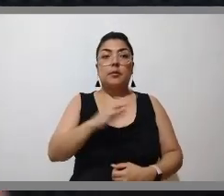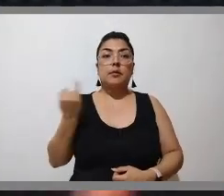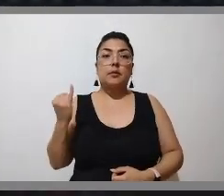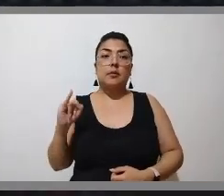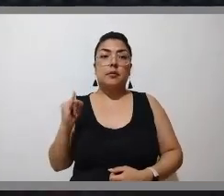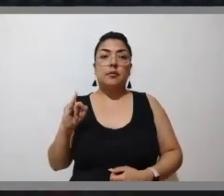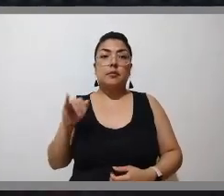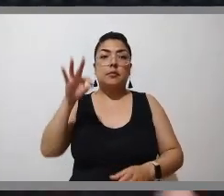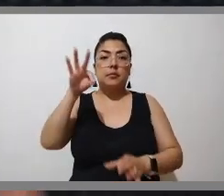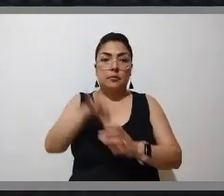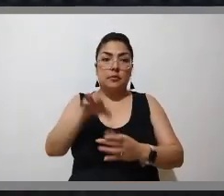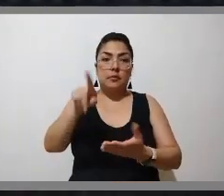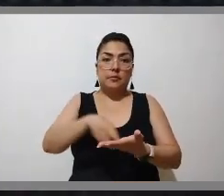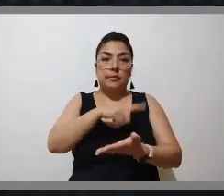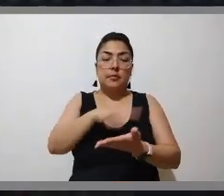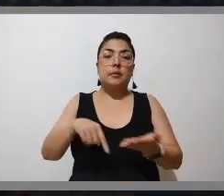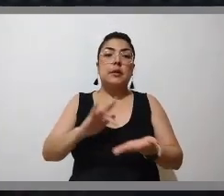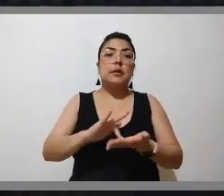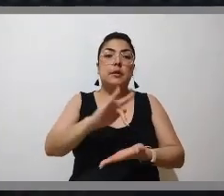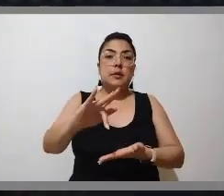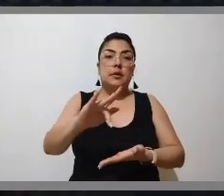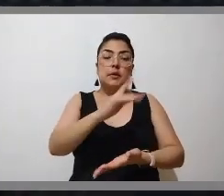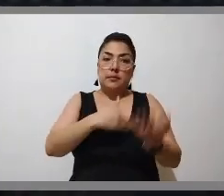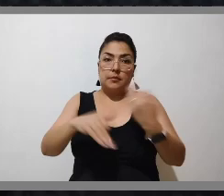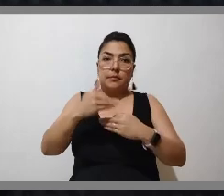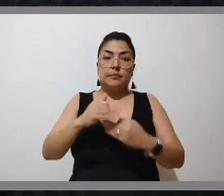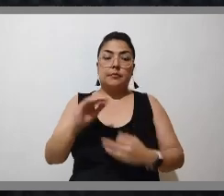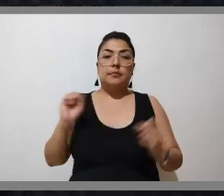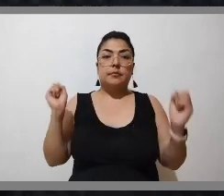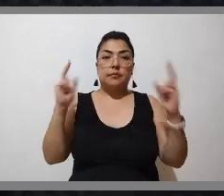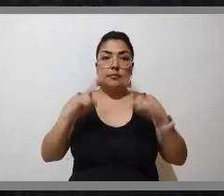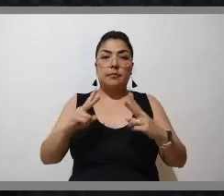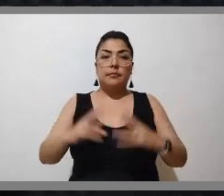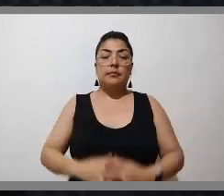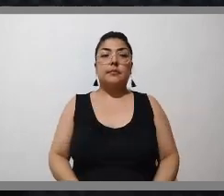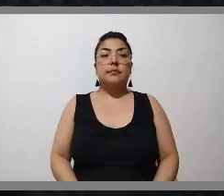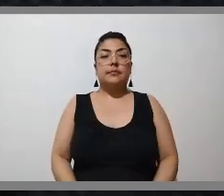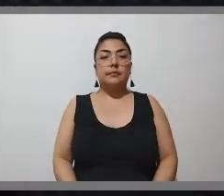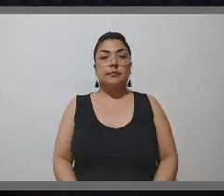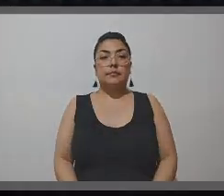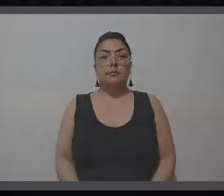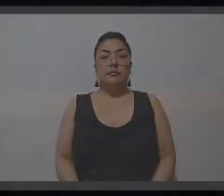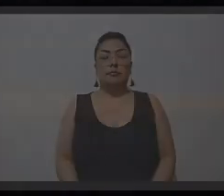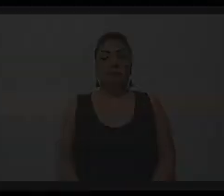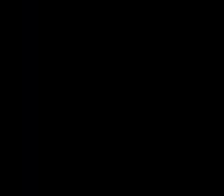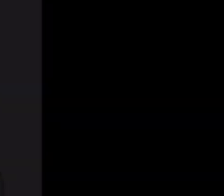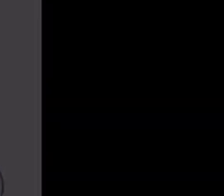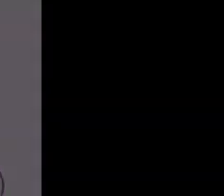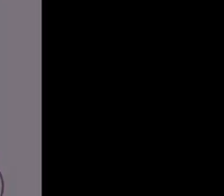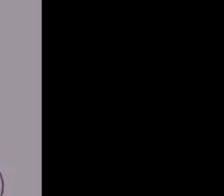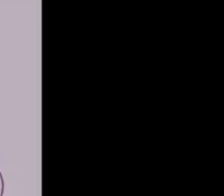junio. Muchas gracias, consejera. Muchas gracias a todos los que nos escucharon. Nos vemos la próxima.